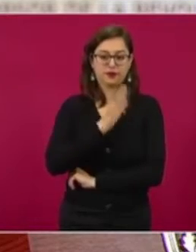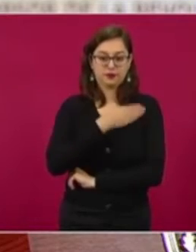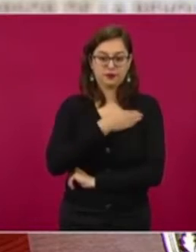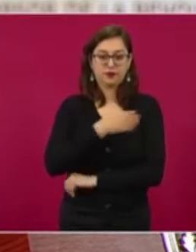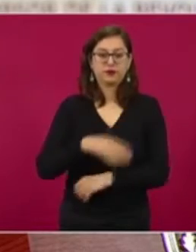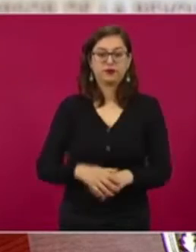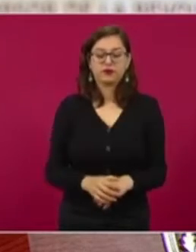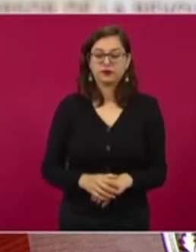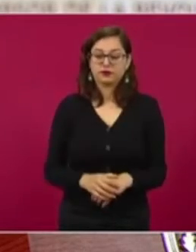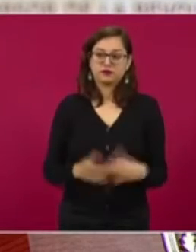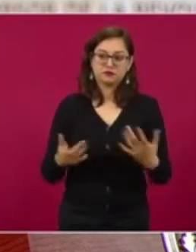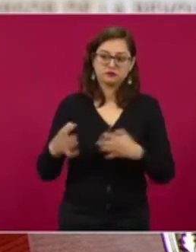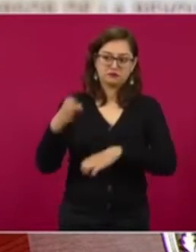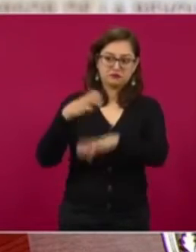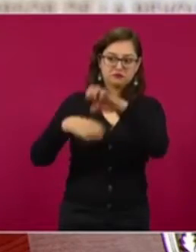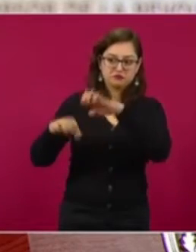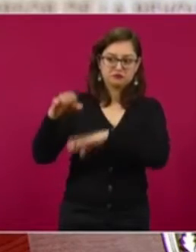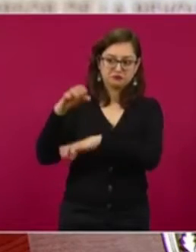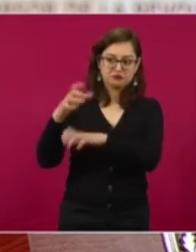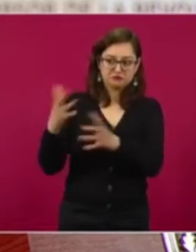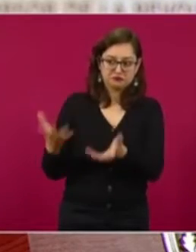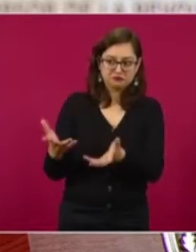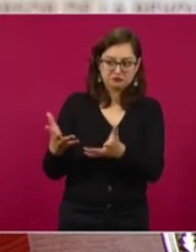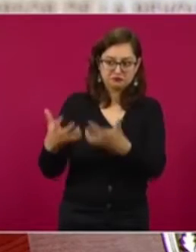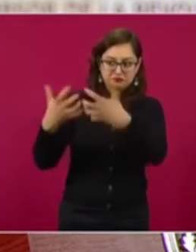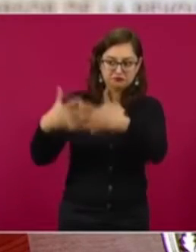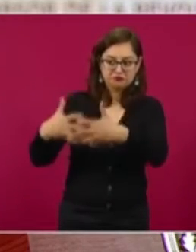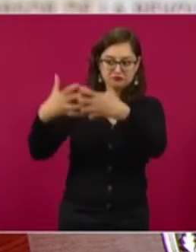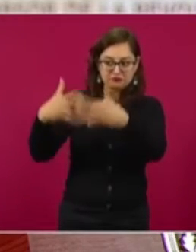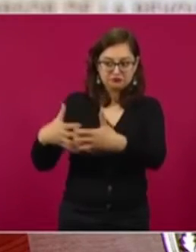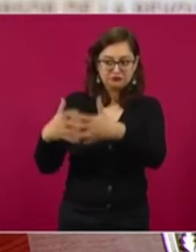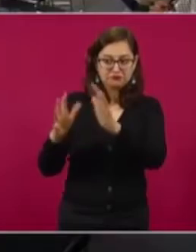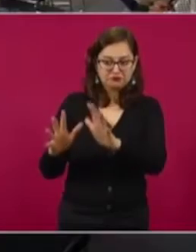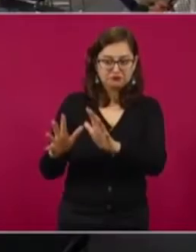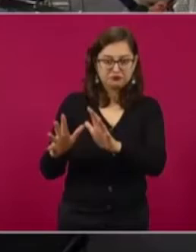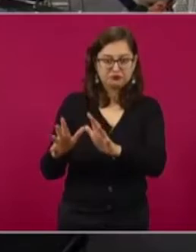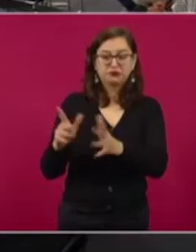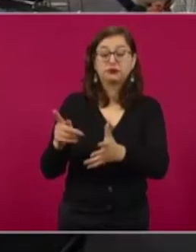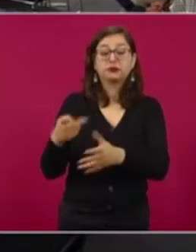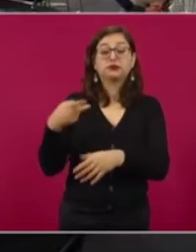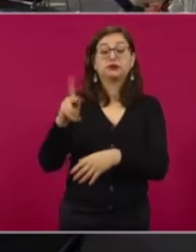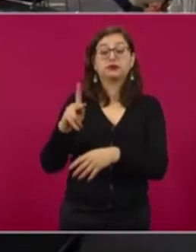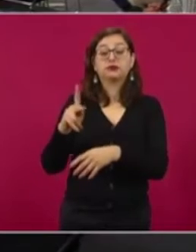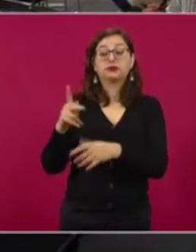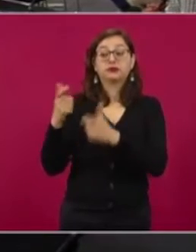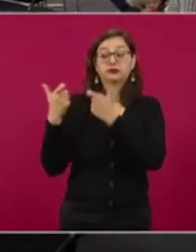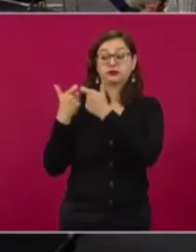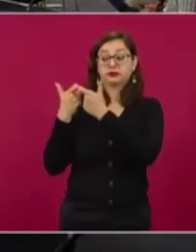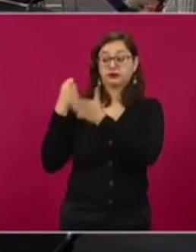hay fondos. Sí, hay una parte de inversión española,